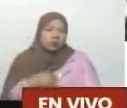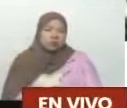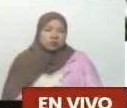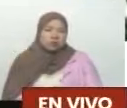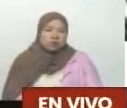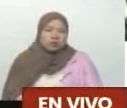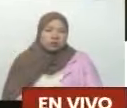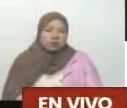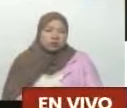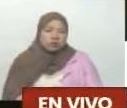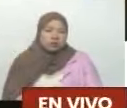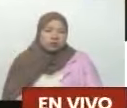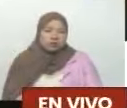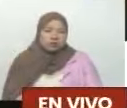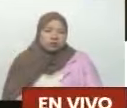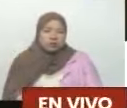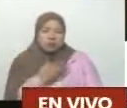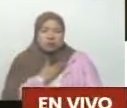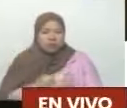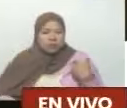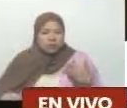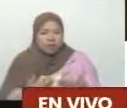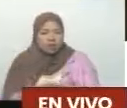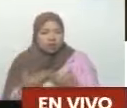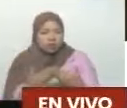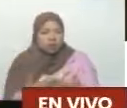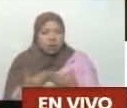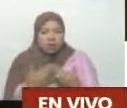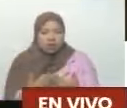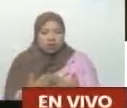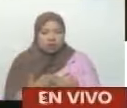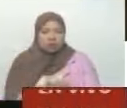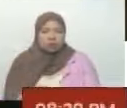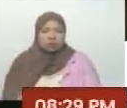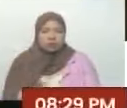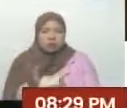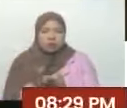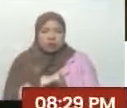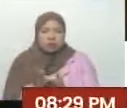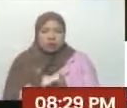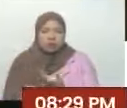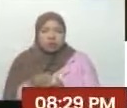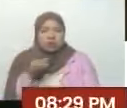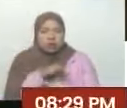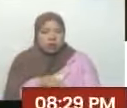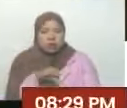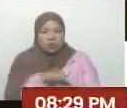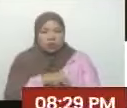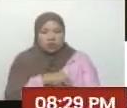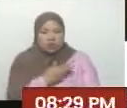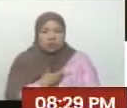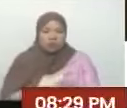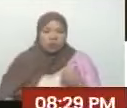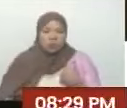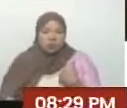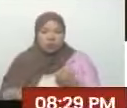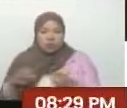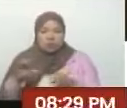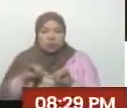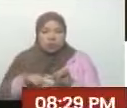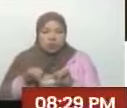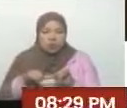Consejo Universitario, presidente del Centro de Estudiantes Civil de la Escuela Básica Civil. Fui presidente también del Centro de